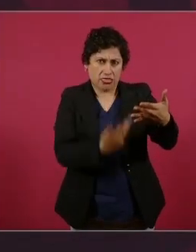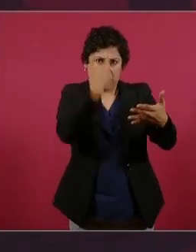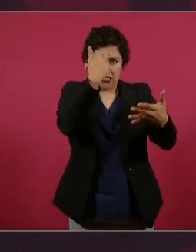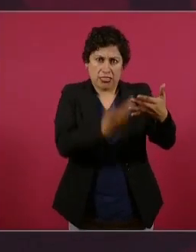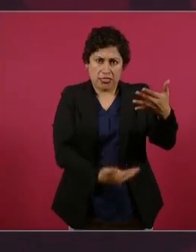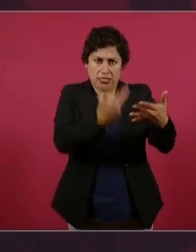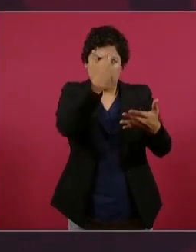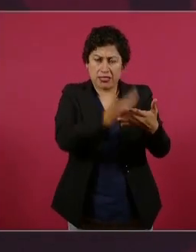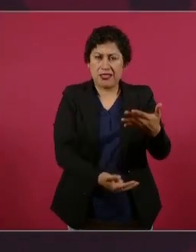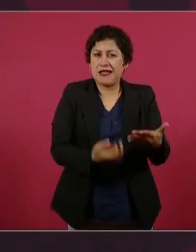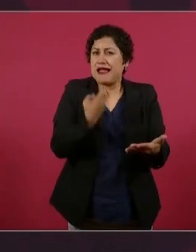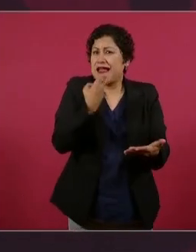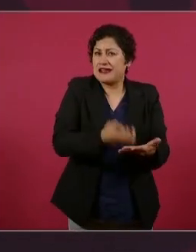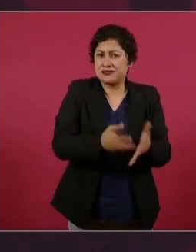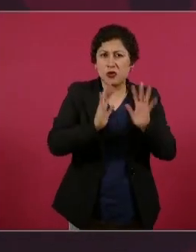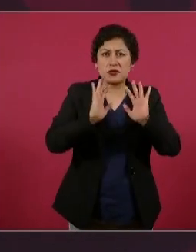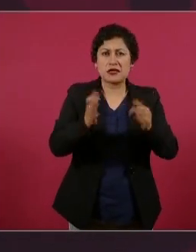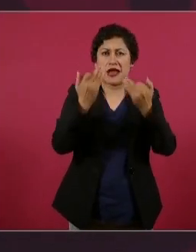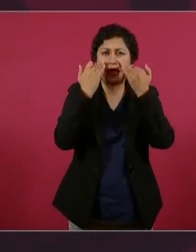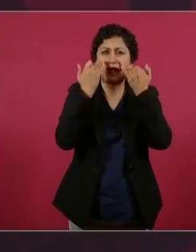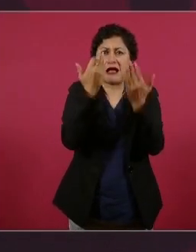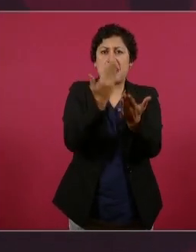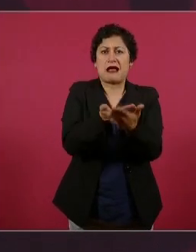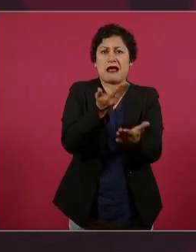está aprobado.